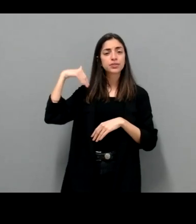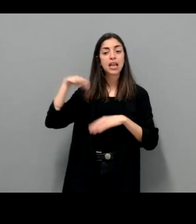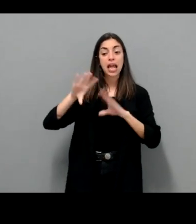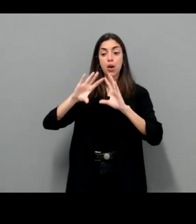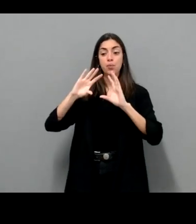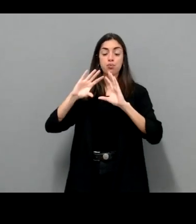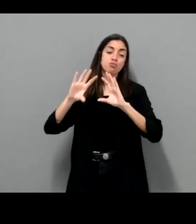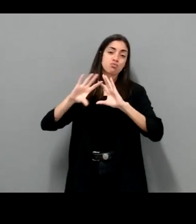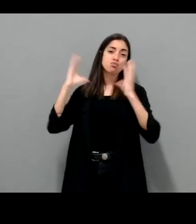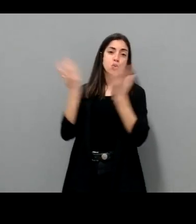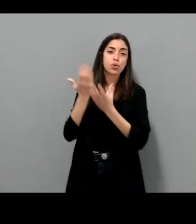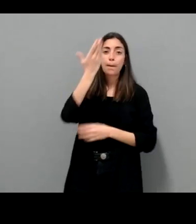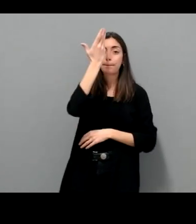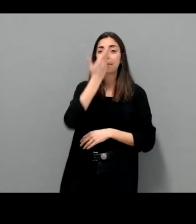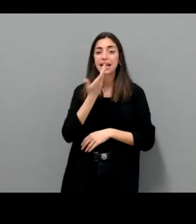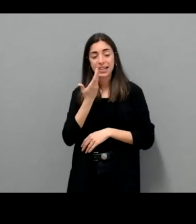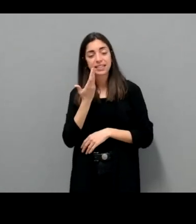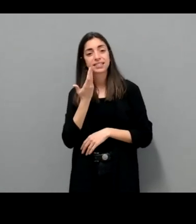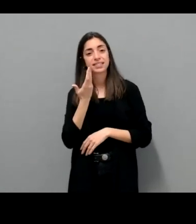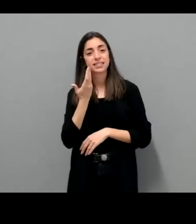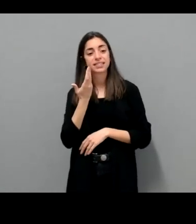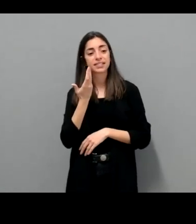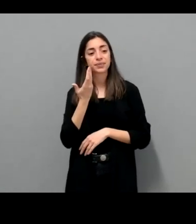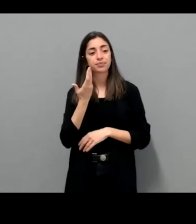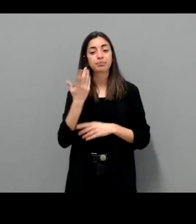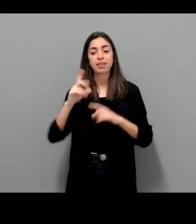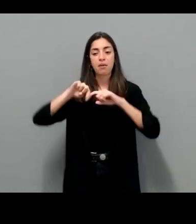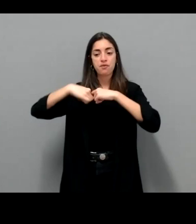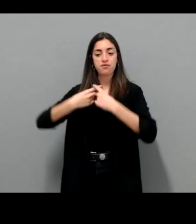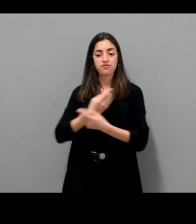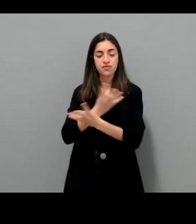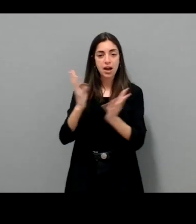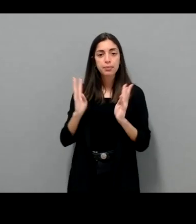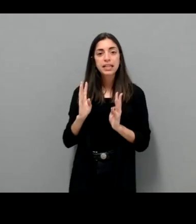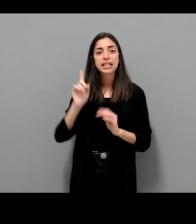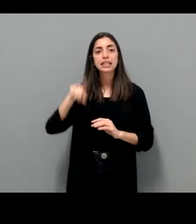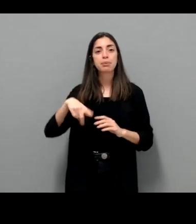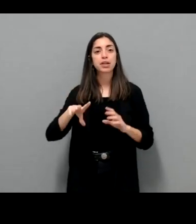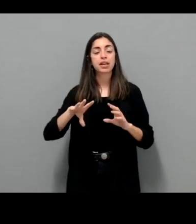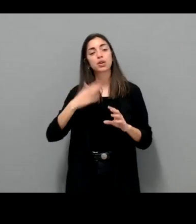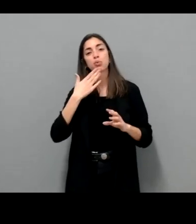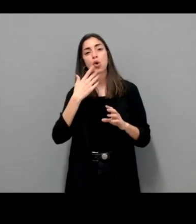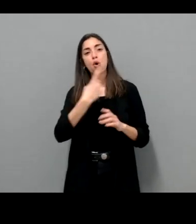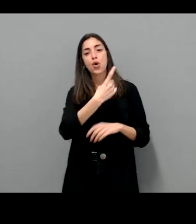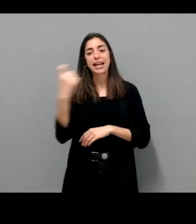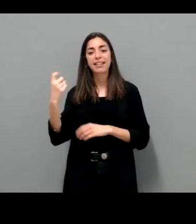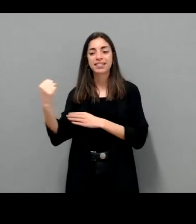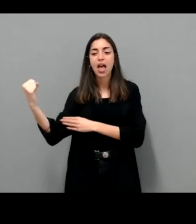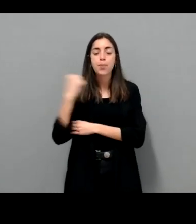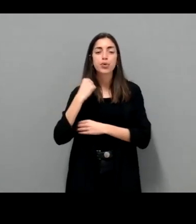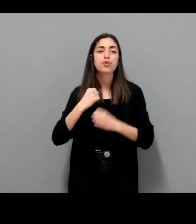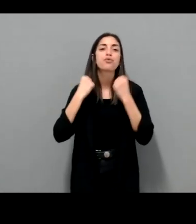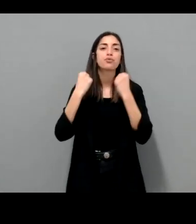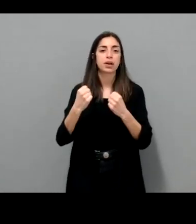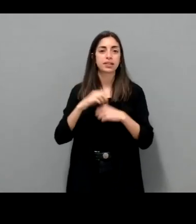la parálisis cerebral, a sus familias, al mundo de las grandes necesidades de apoyo,